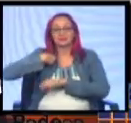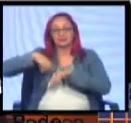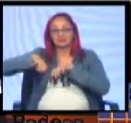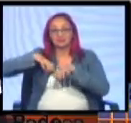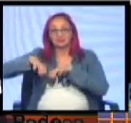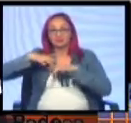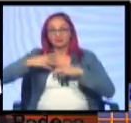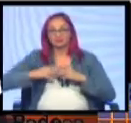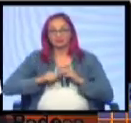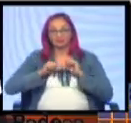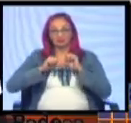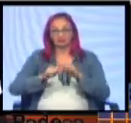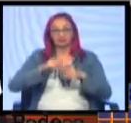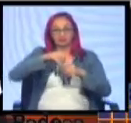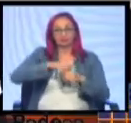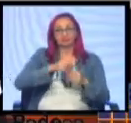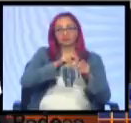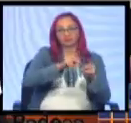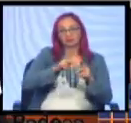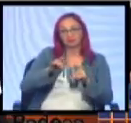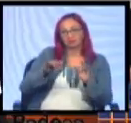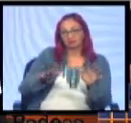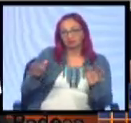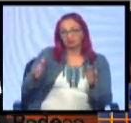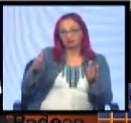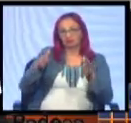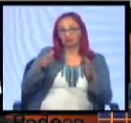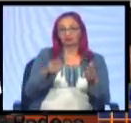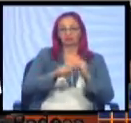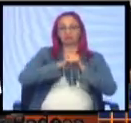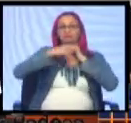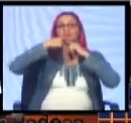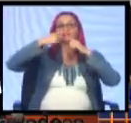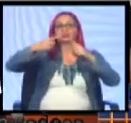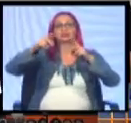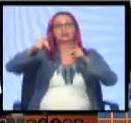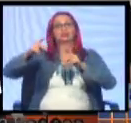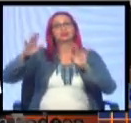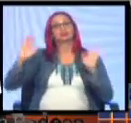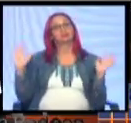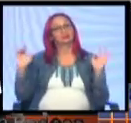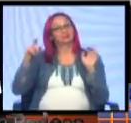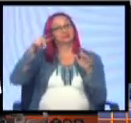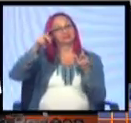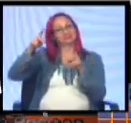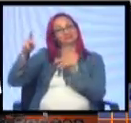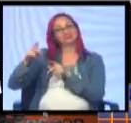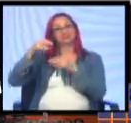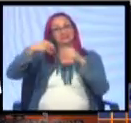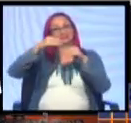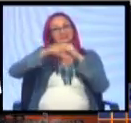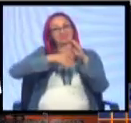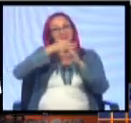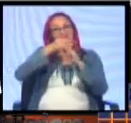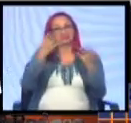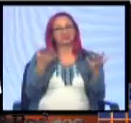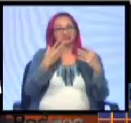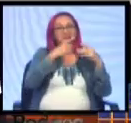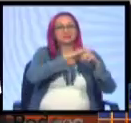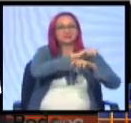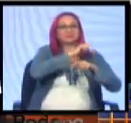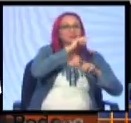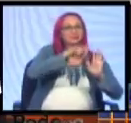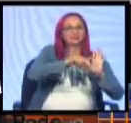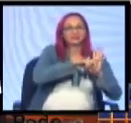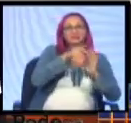se circunscribe únicamente a la persona que anda pregonando y a la persona que anda en la calle vendiendo este tipo de loterías ilegales, y